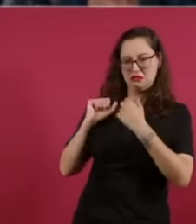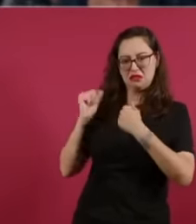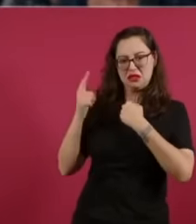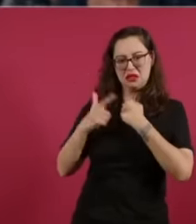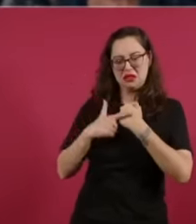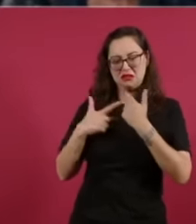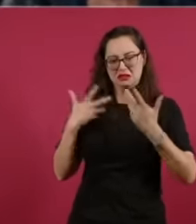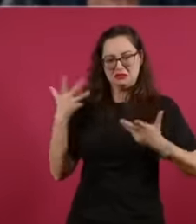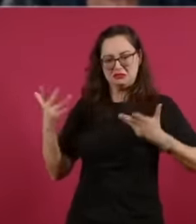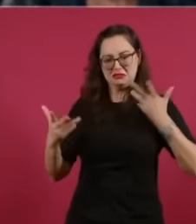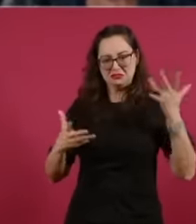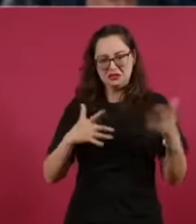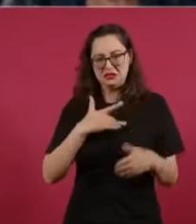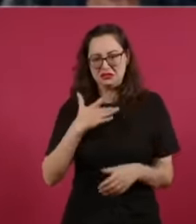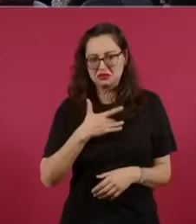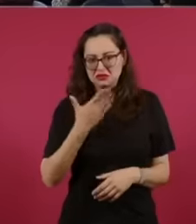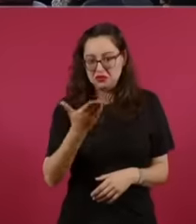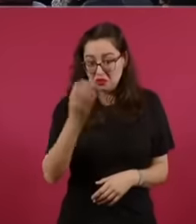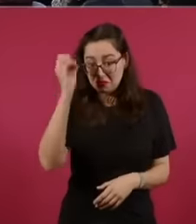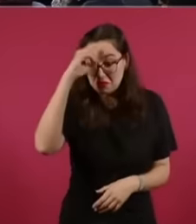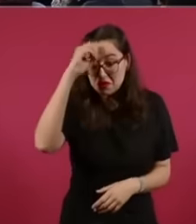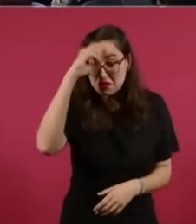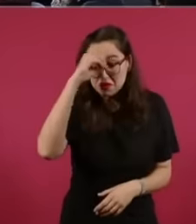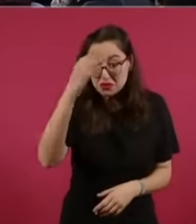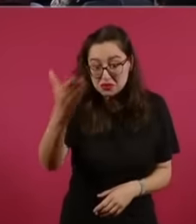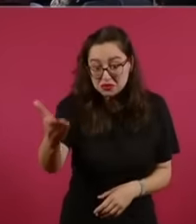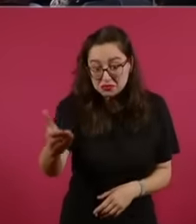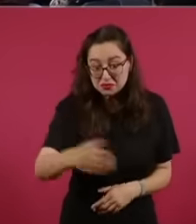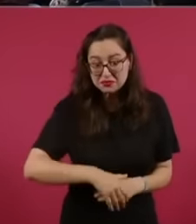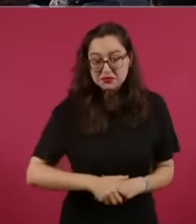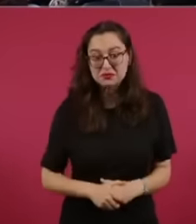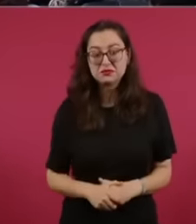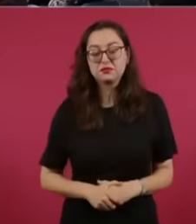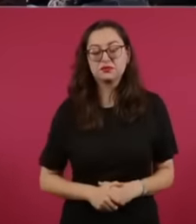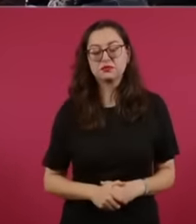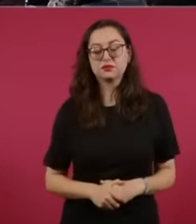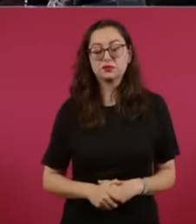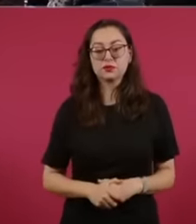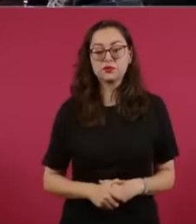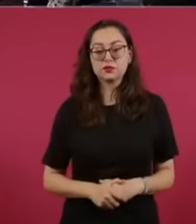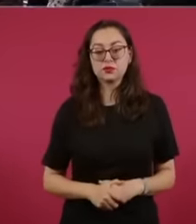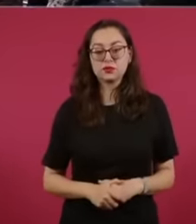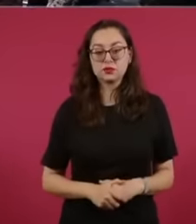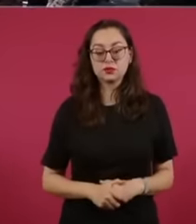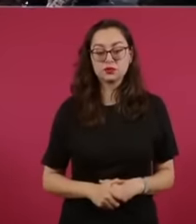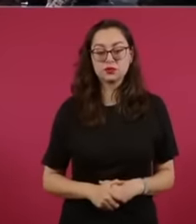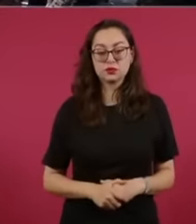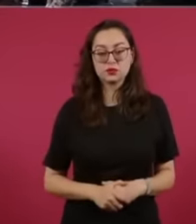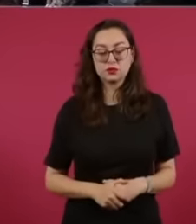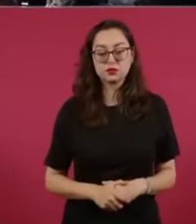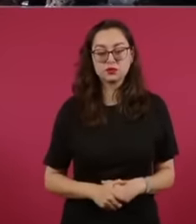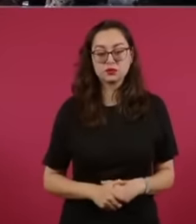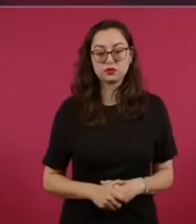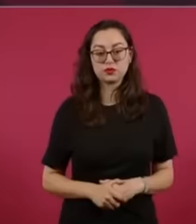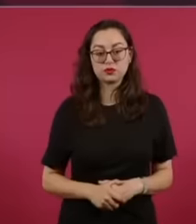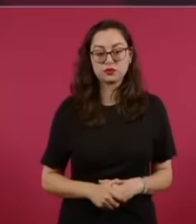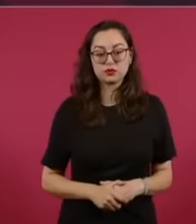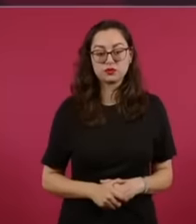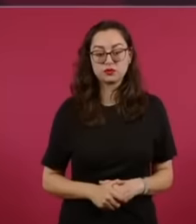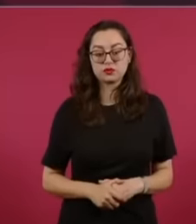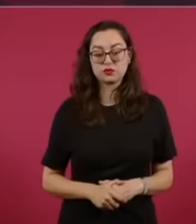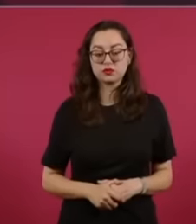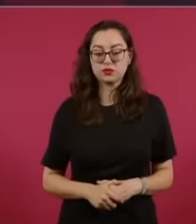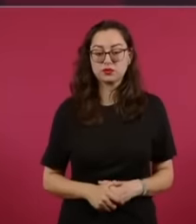al respecto de este tema, presidente. Gracias. Bueno, mi opinión es que ya nuestro país